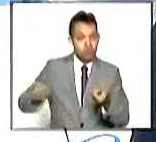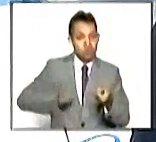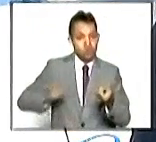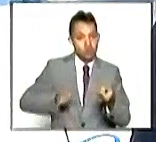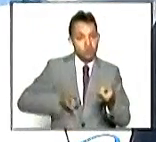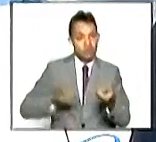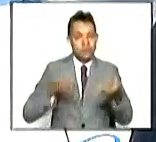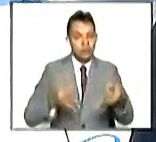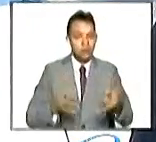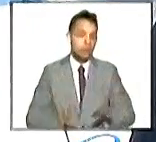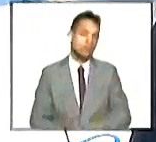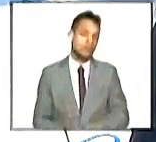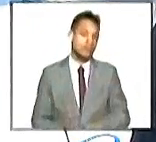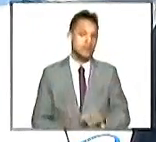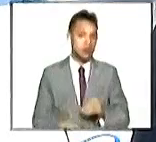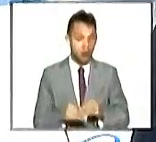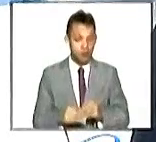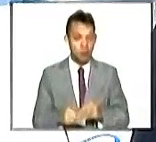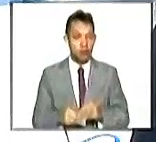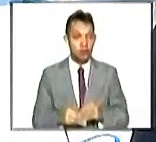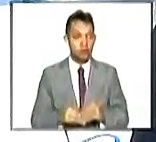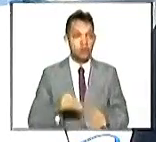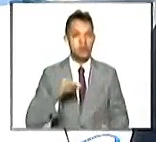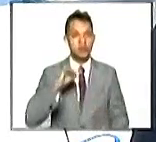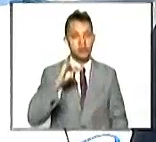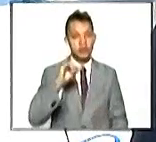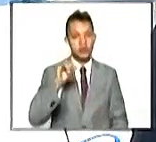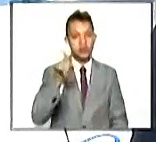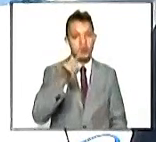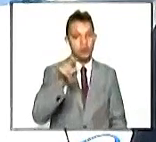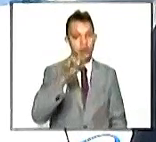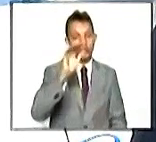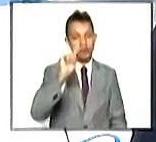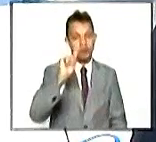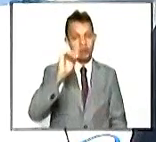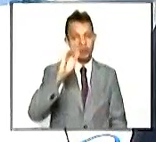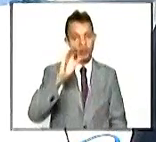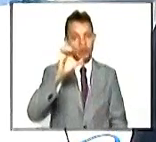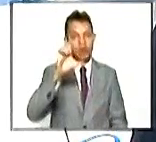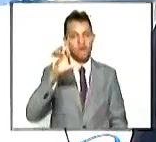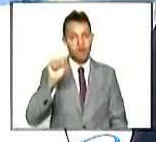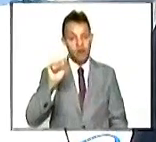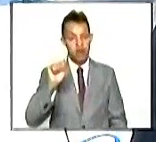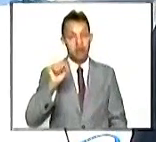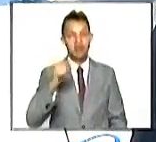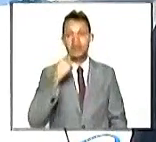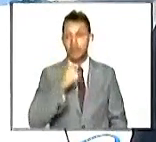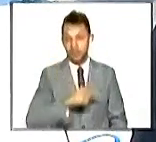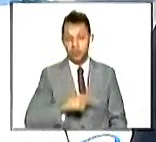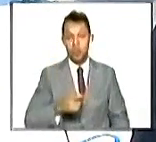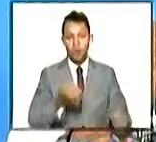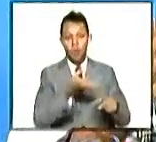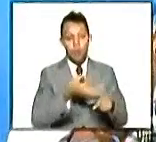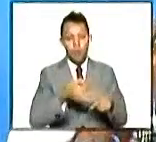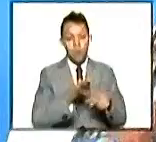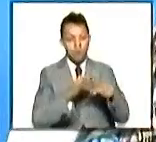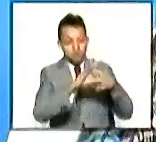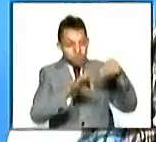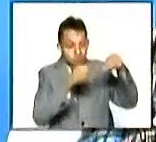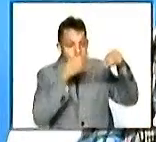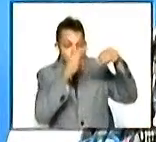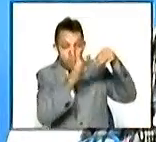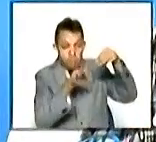es para que consuman la uva Isabela, que es la mejor uva que hay. Y como lo dijo él, no